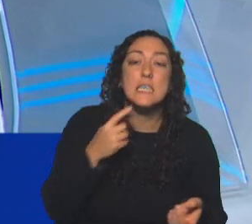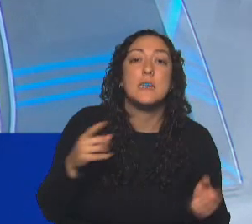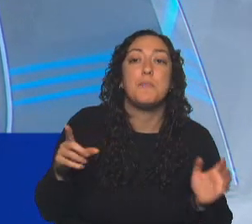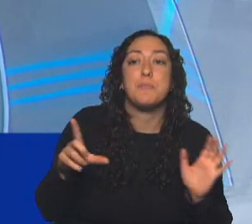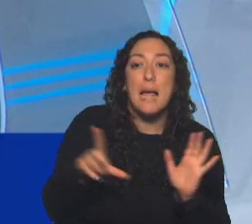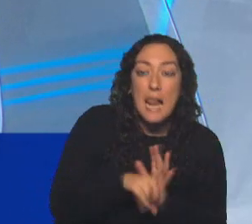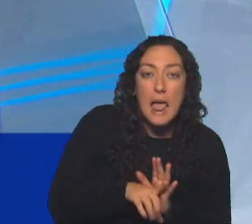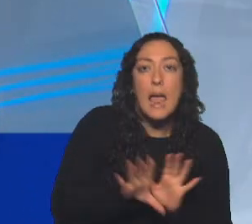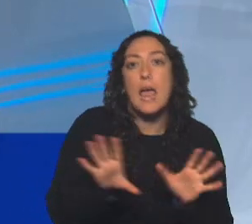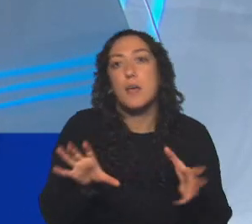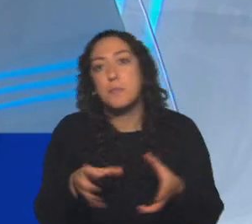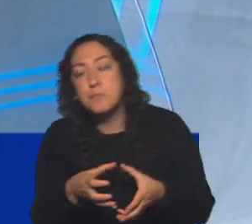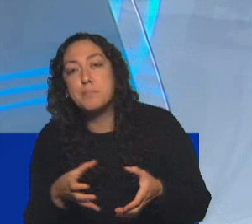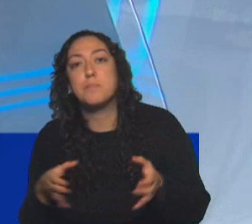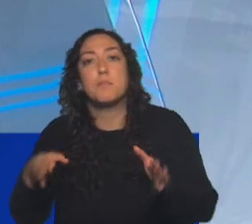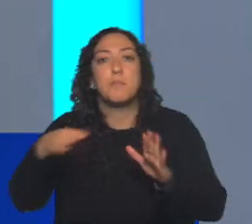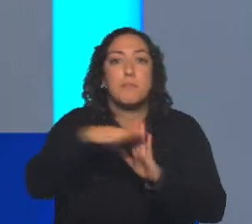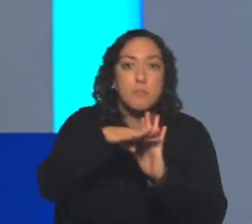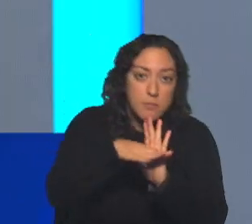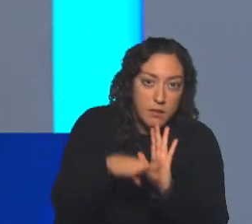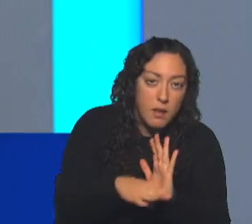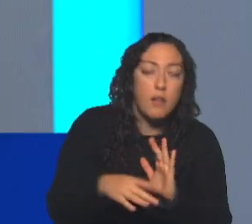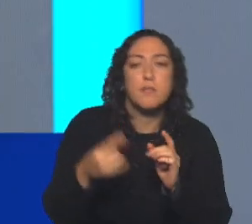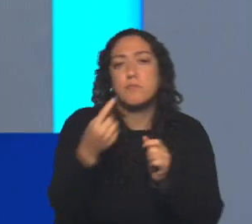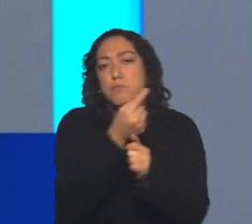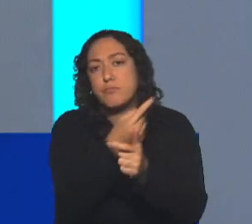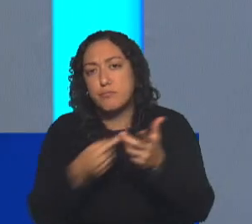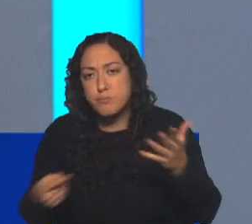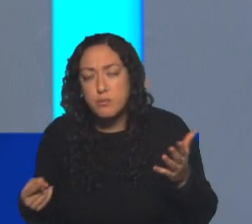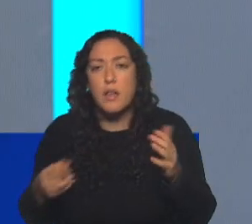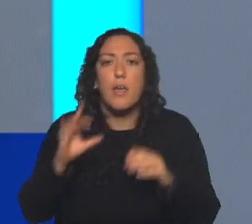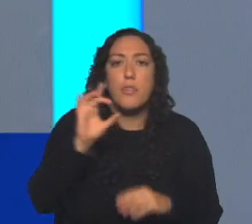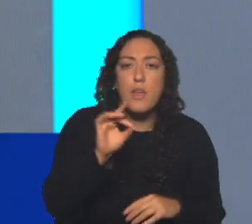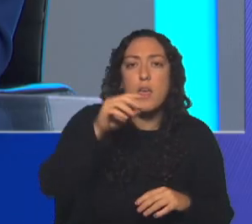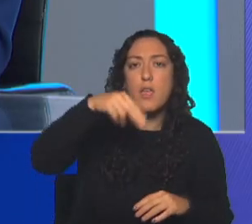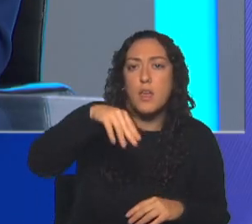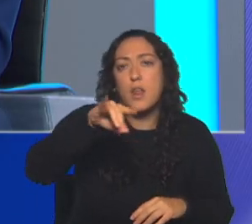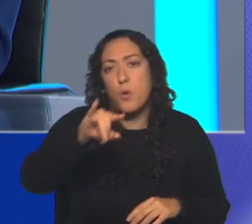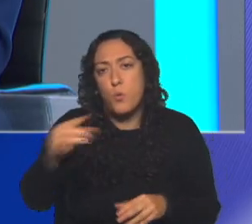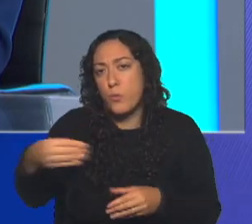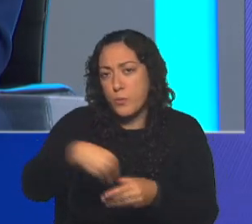de marco jurídico y legal, incluyendo también el DNU, que es otro tema,